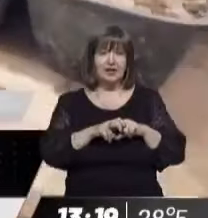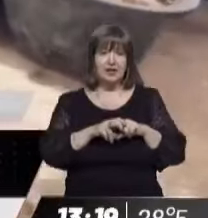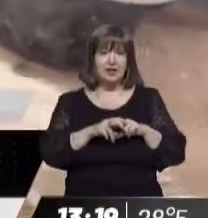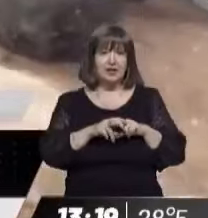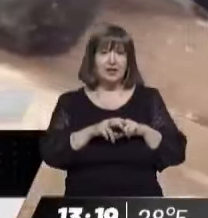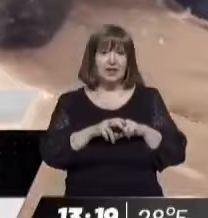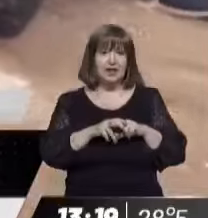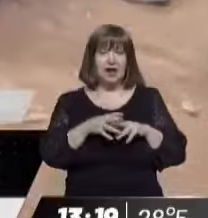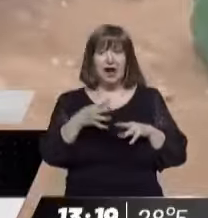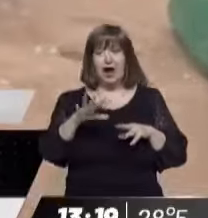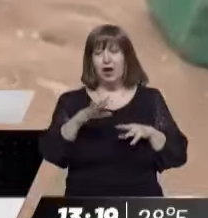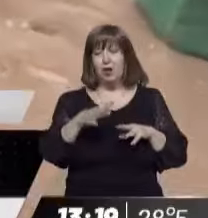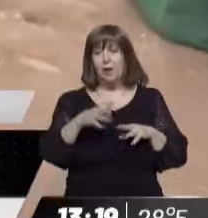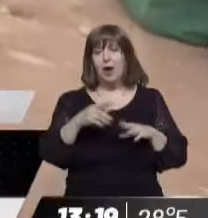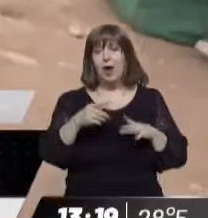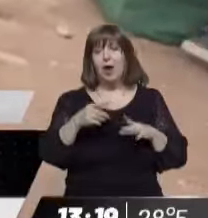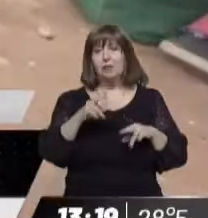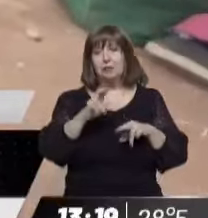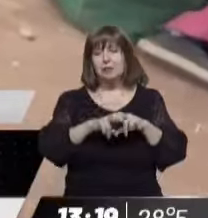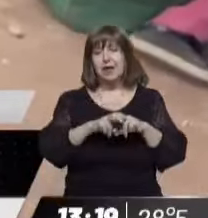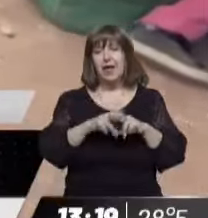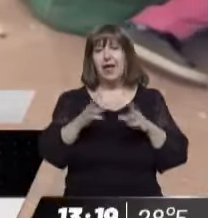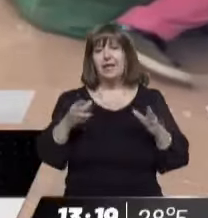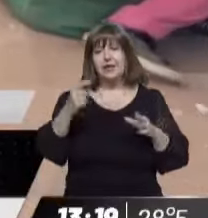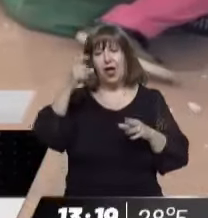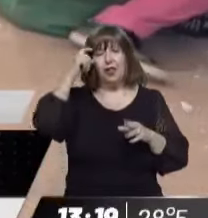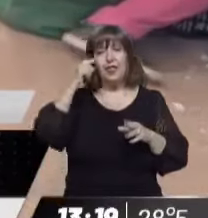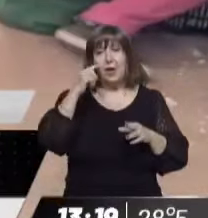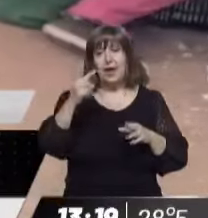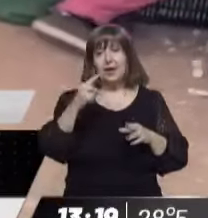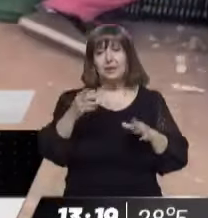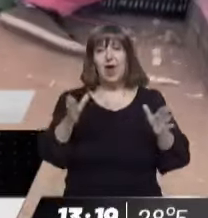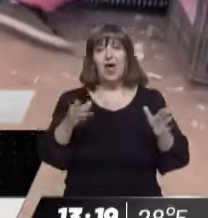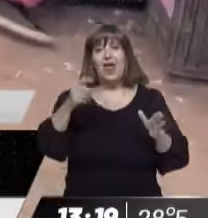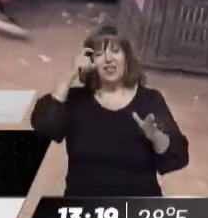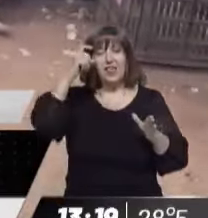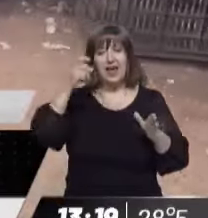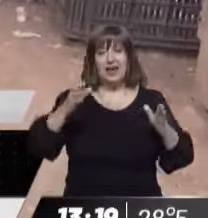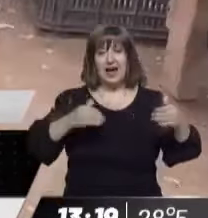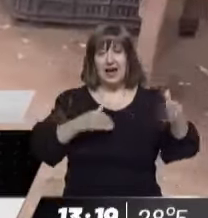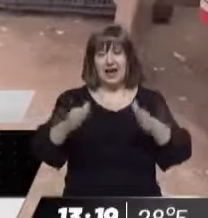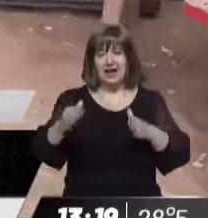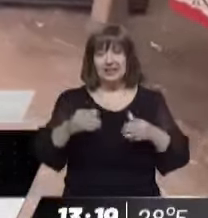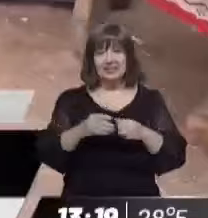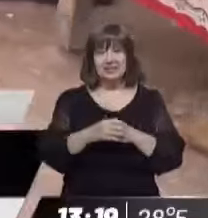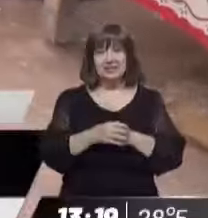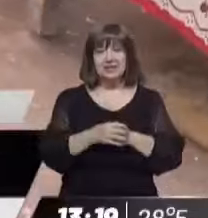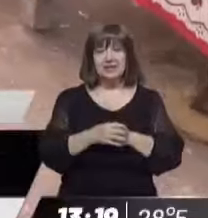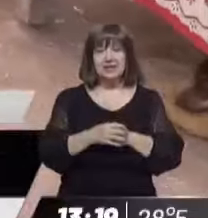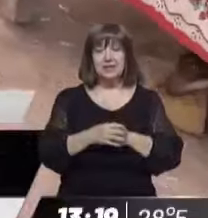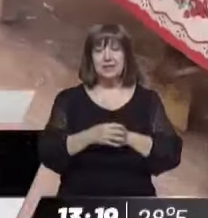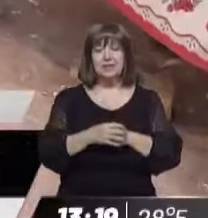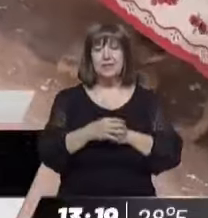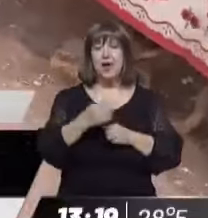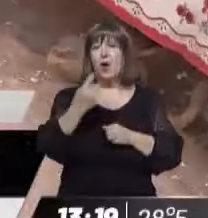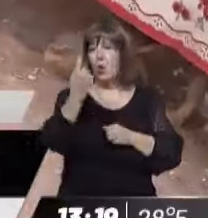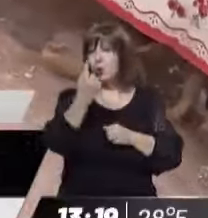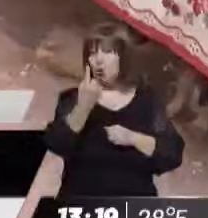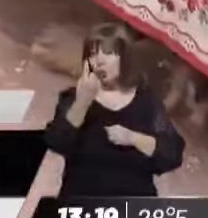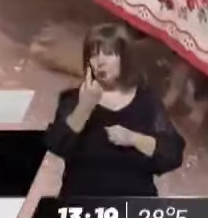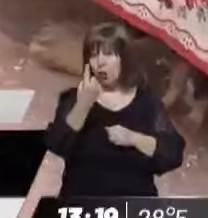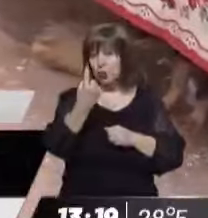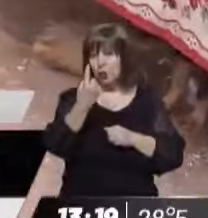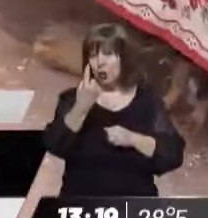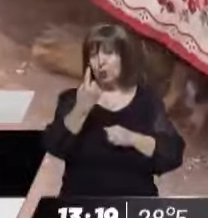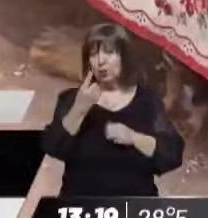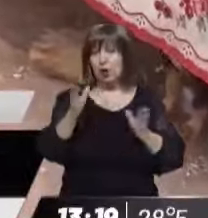veces, 10 cajas al día. Claro, 10 cajas al día son 10.000 pesos al día, ¿toda la familia? No, uno solo hace 10 cajas al día. O sea que con